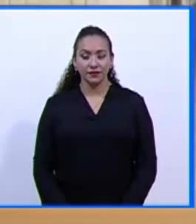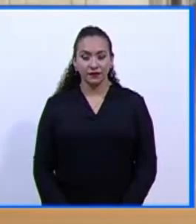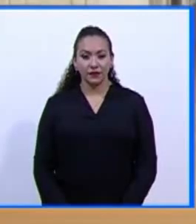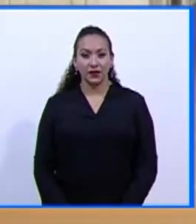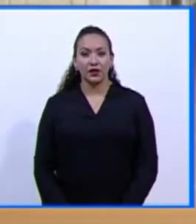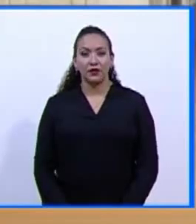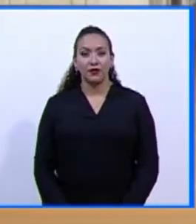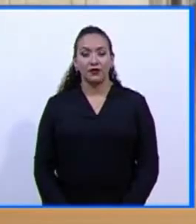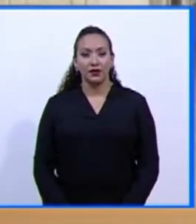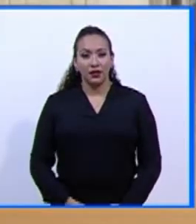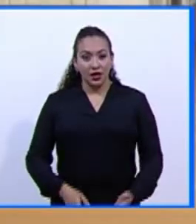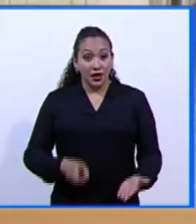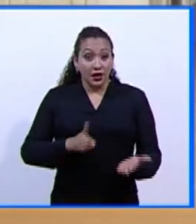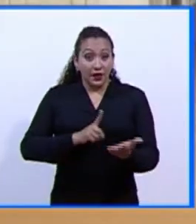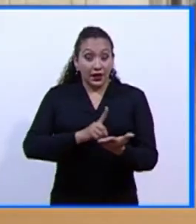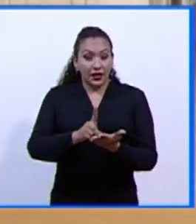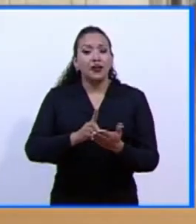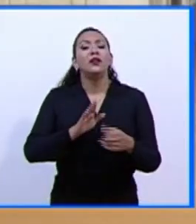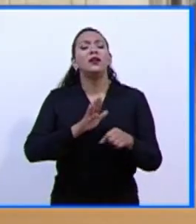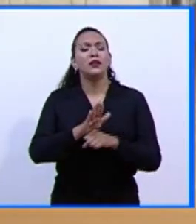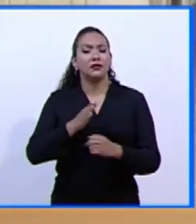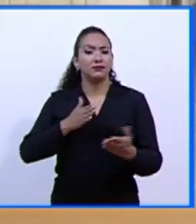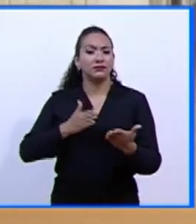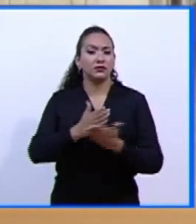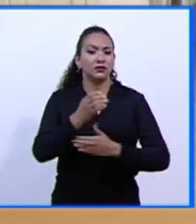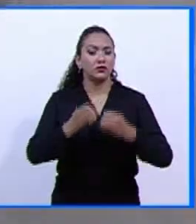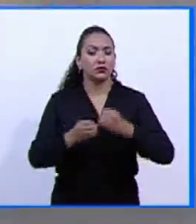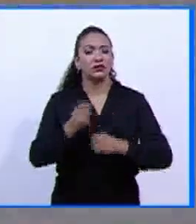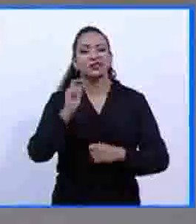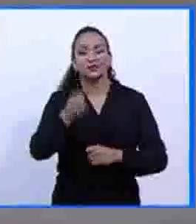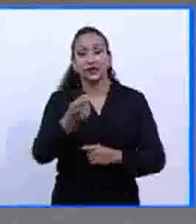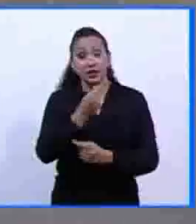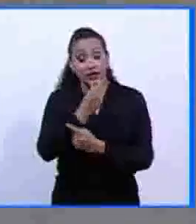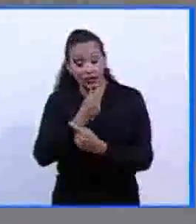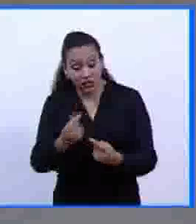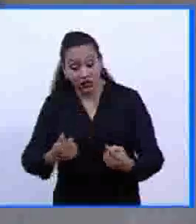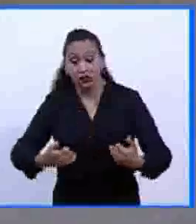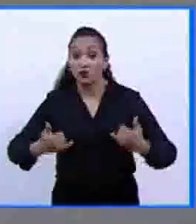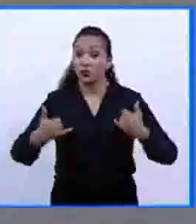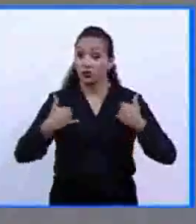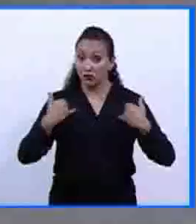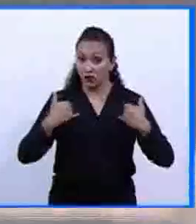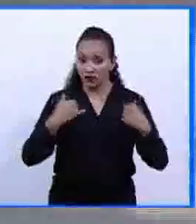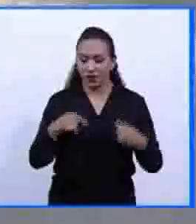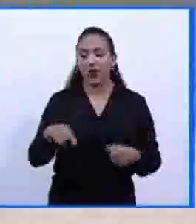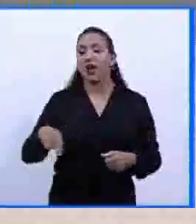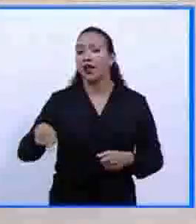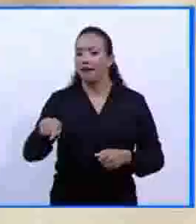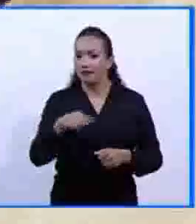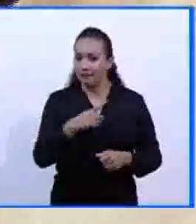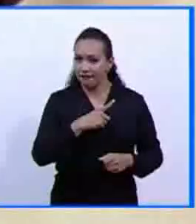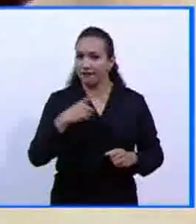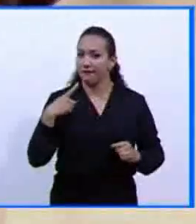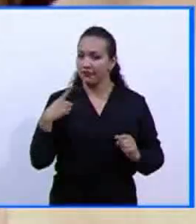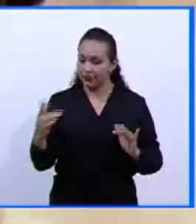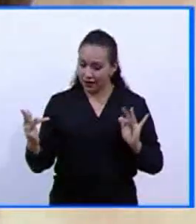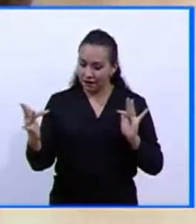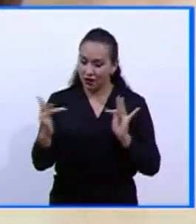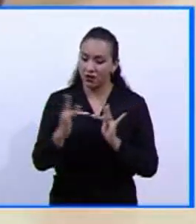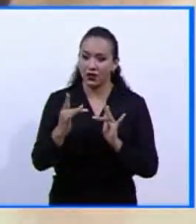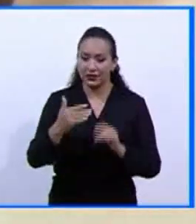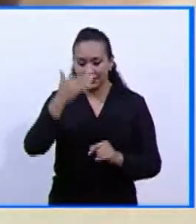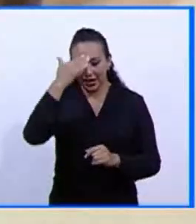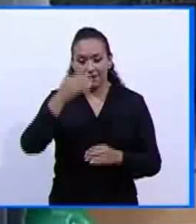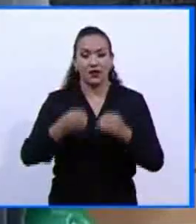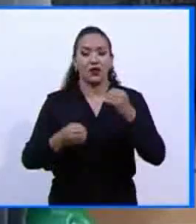Y el derecho de acceso a la justicia implica que niñas, niños y adolescentes estén en contacto con los sistemas judiciales y